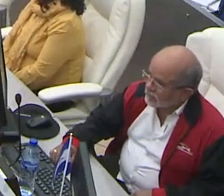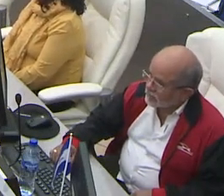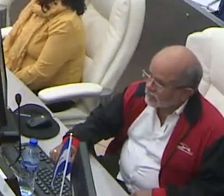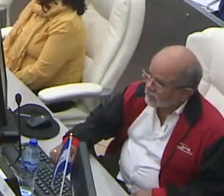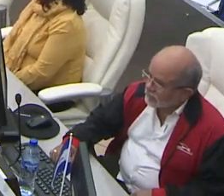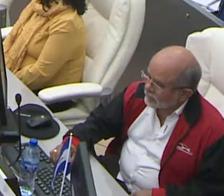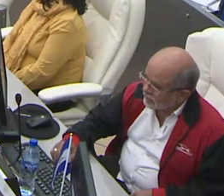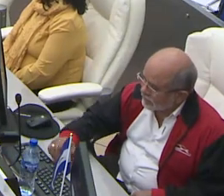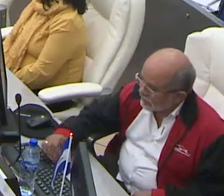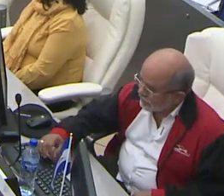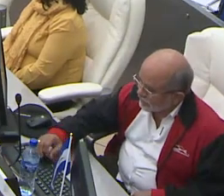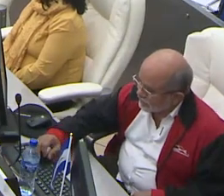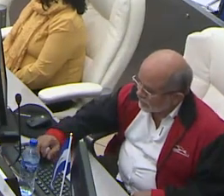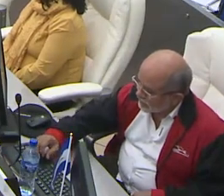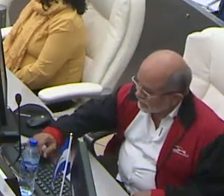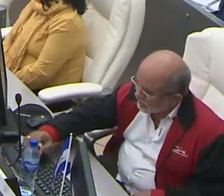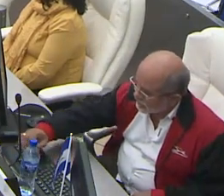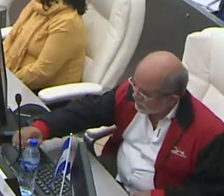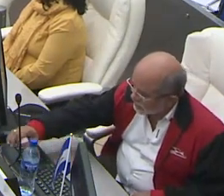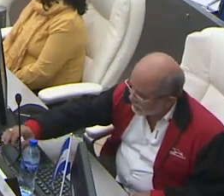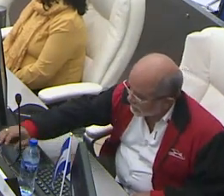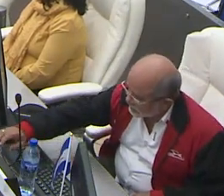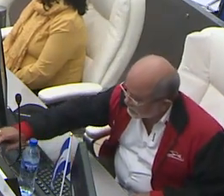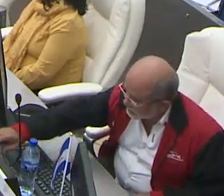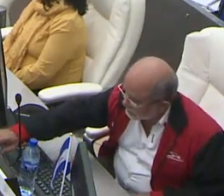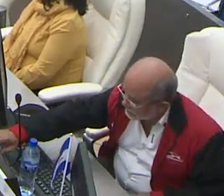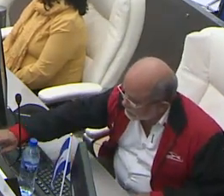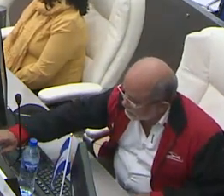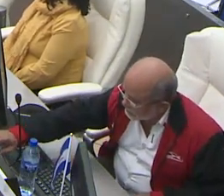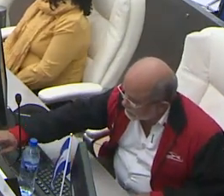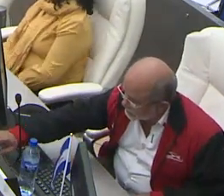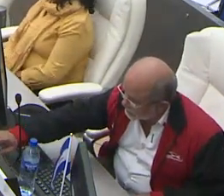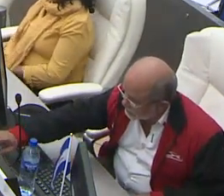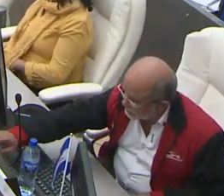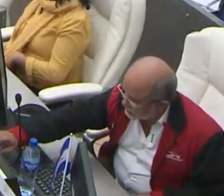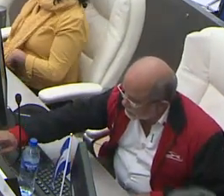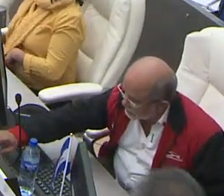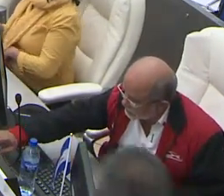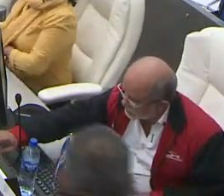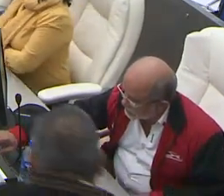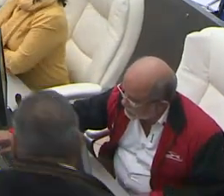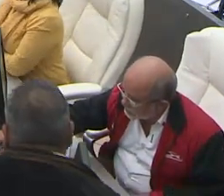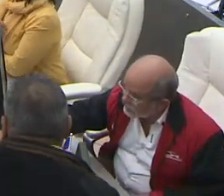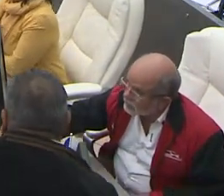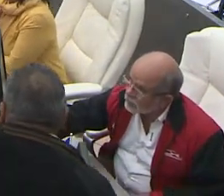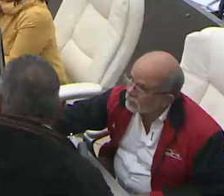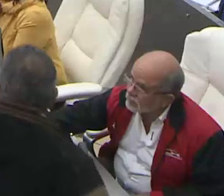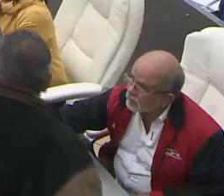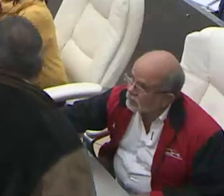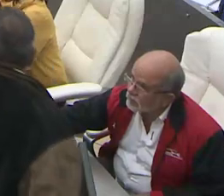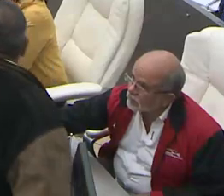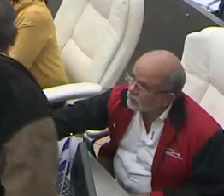A votación en lo general, el dictamen presentado, se abre la votación.